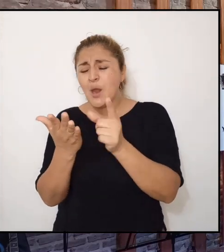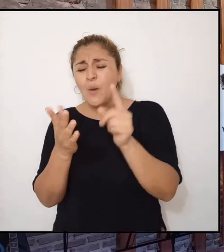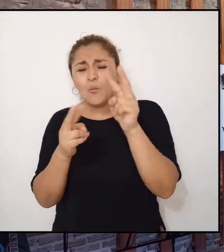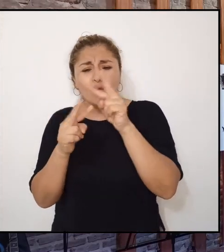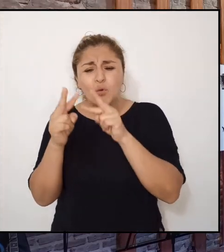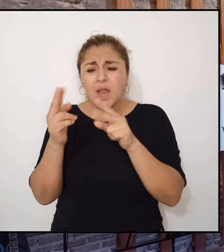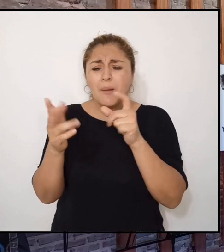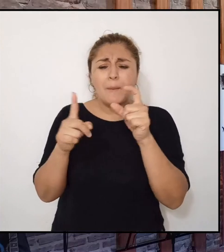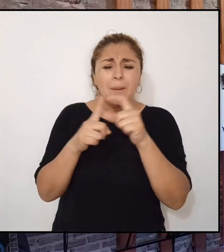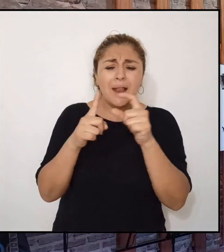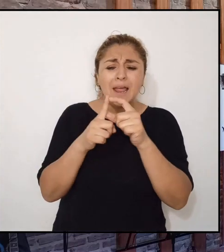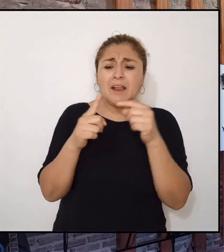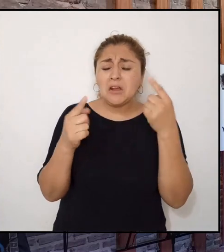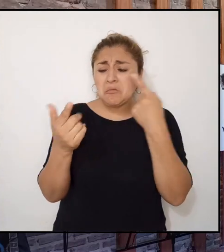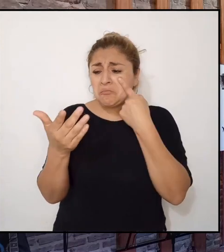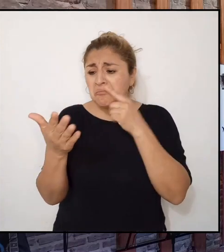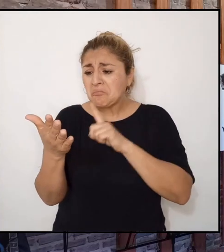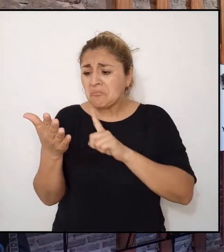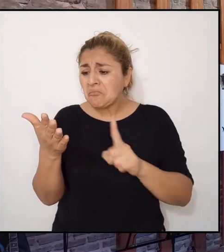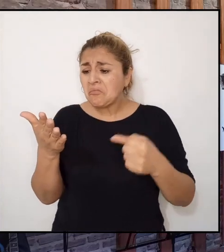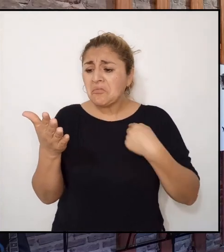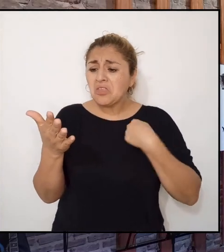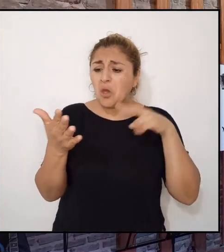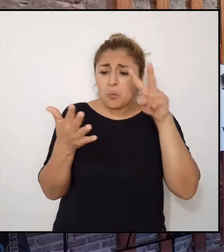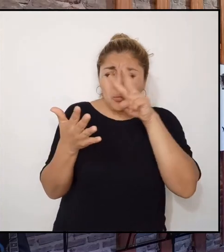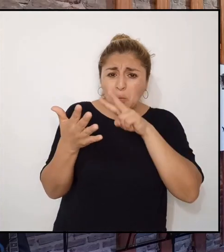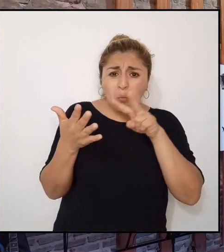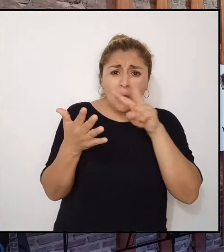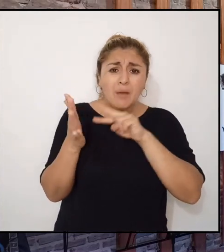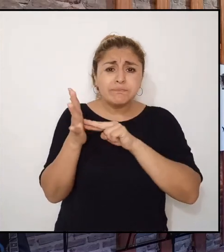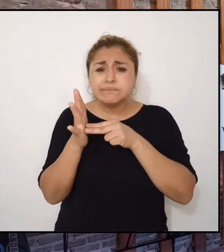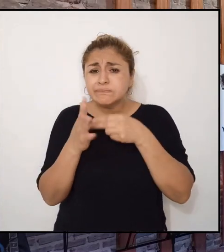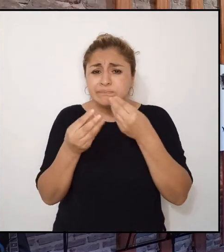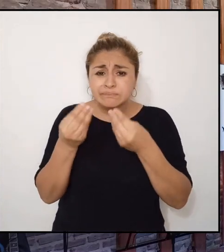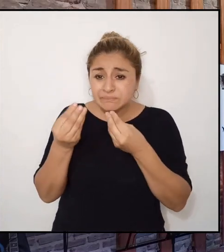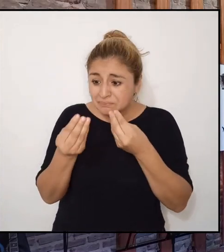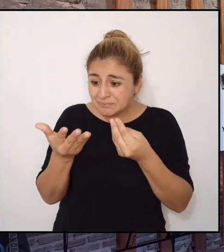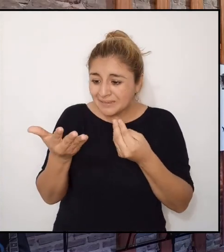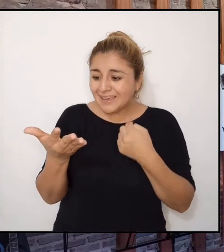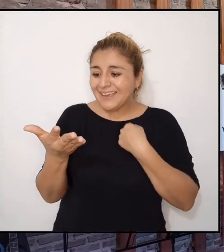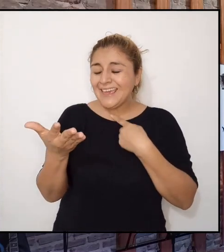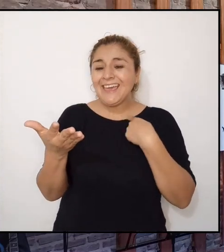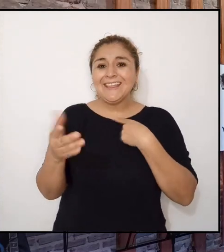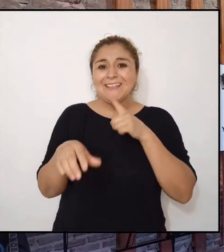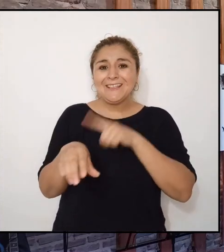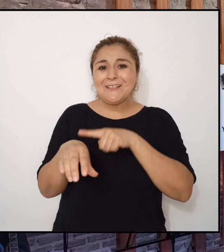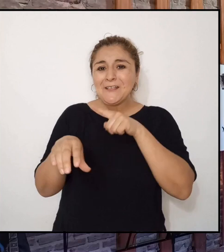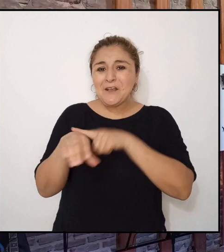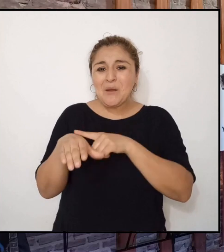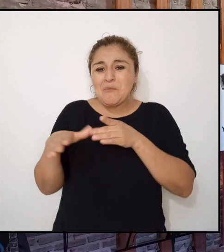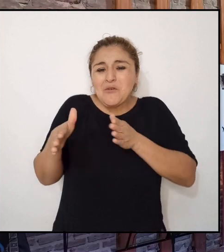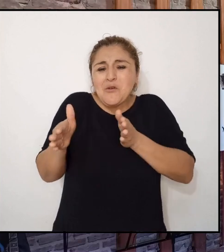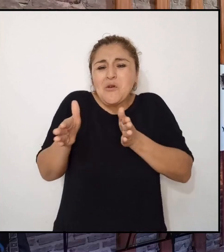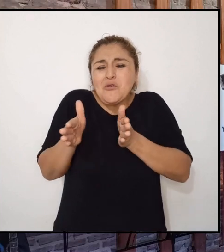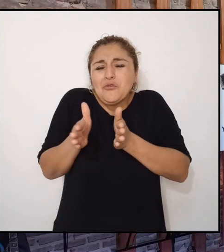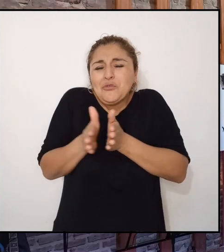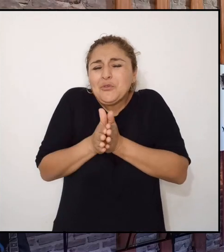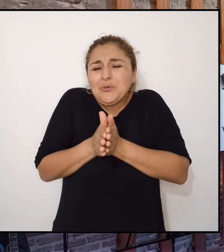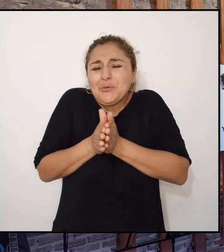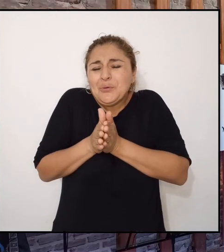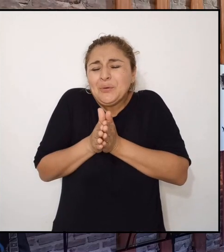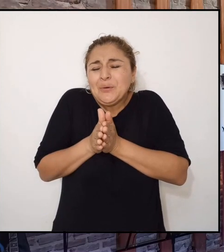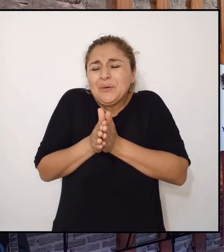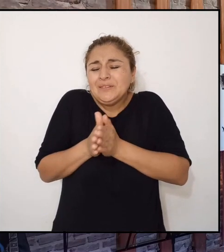Empecé, me metí, tenía 11, 12 años desde ese tiempo a buscar a Dios,